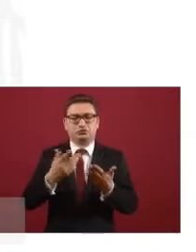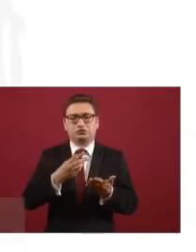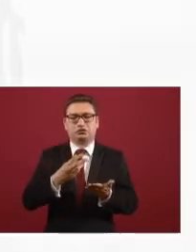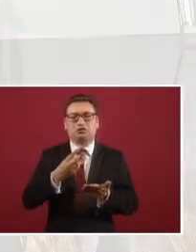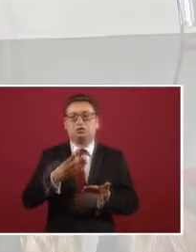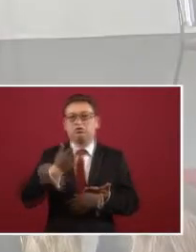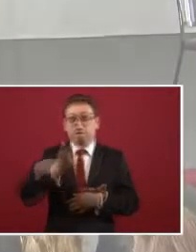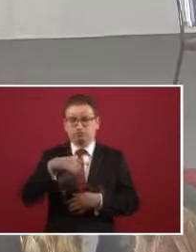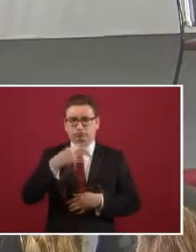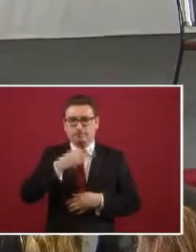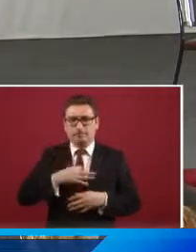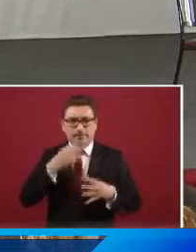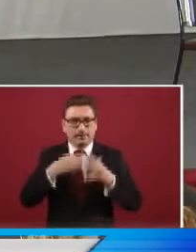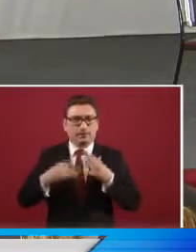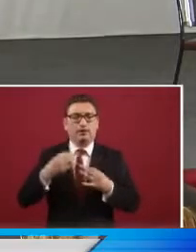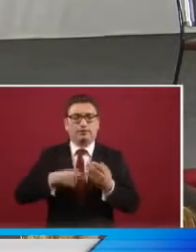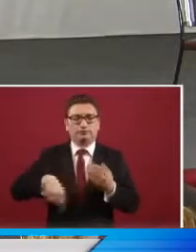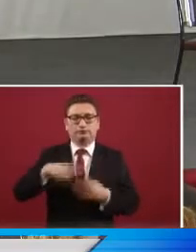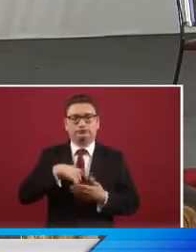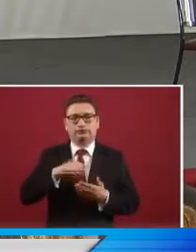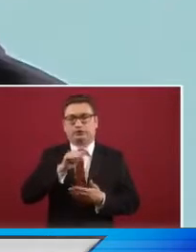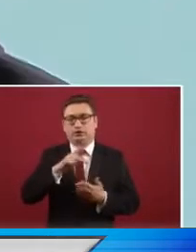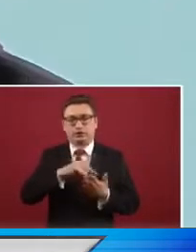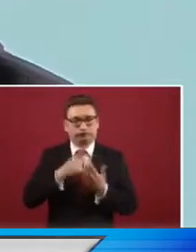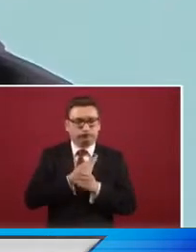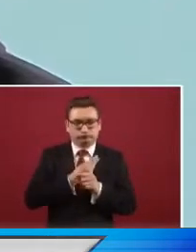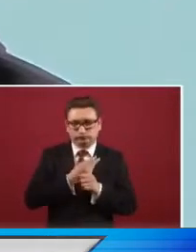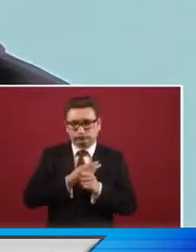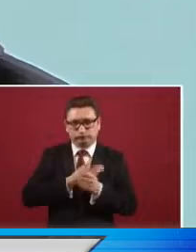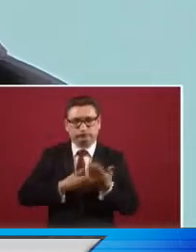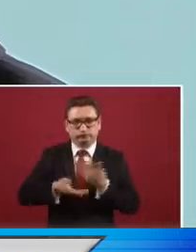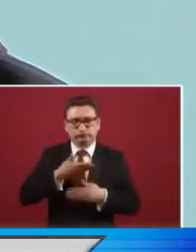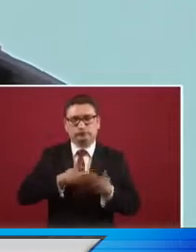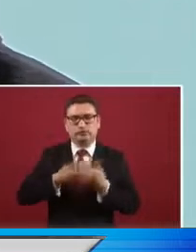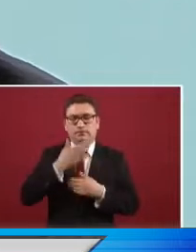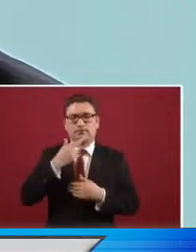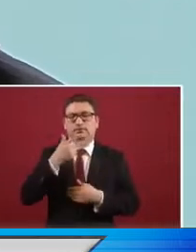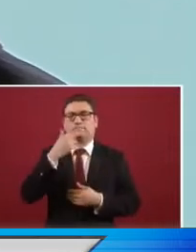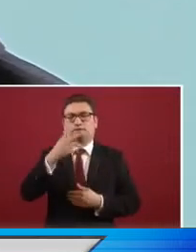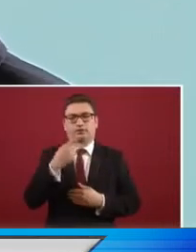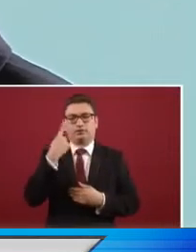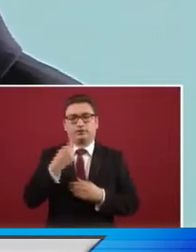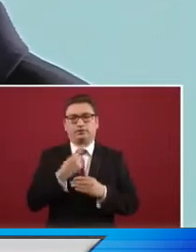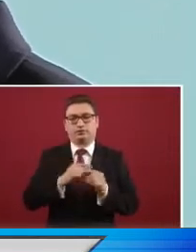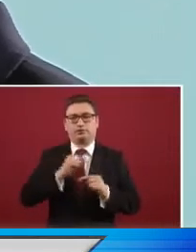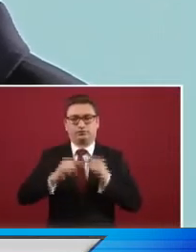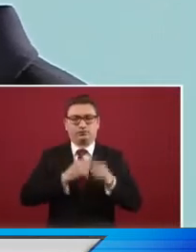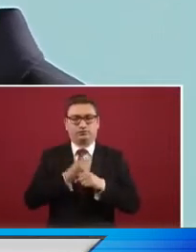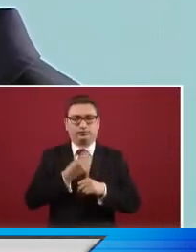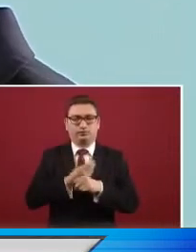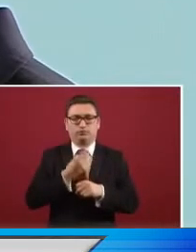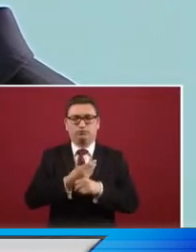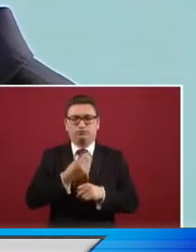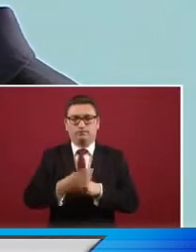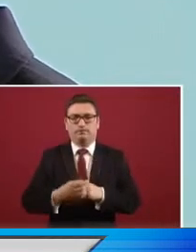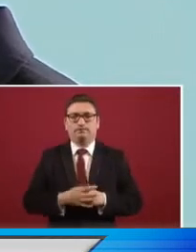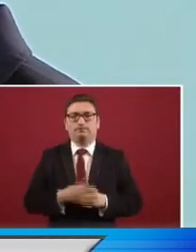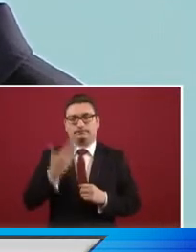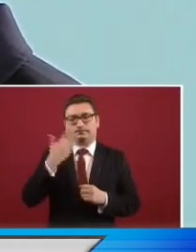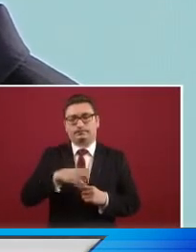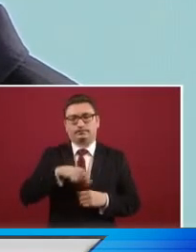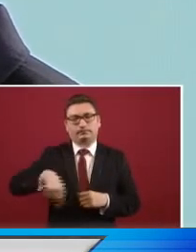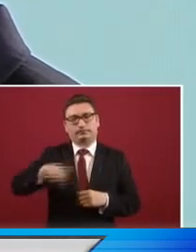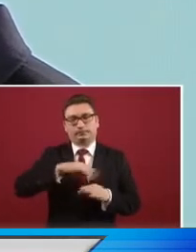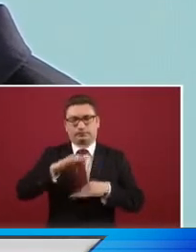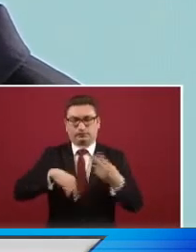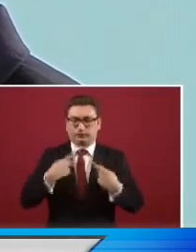país. Precios de las gasolinas y gas. Precio promedio por litro de gasolina del 12 al 18 de septiembre.